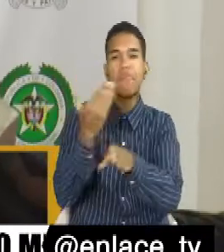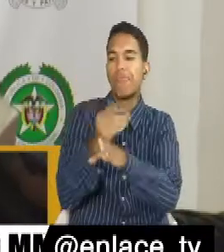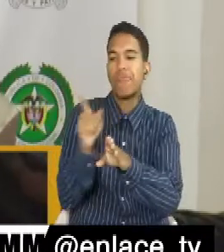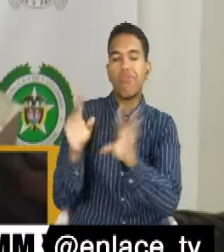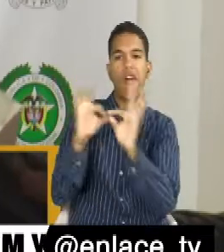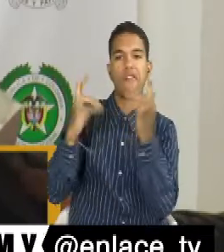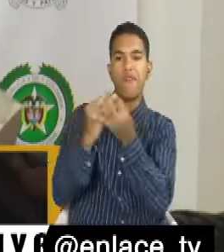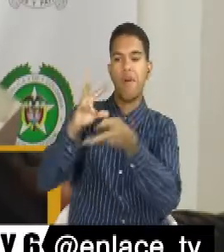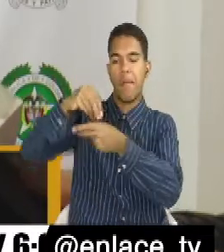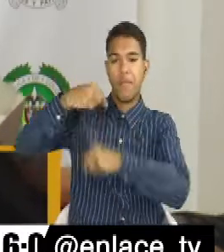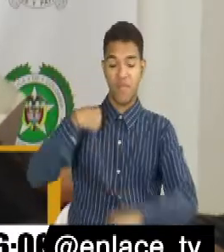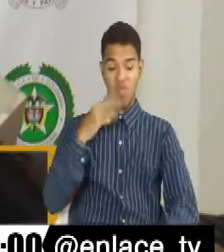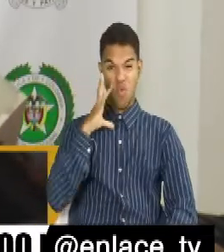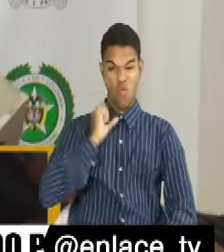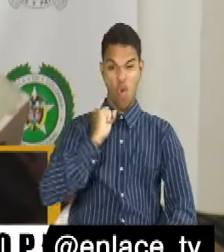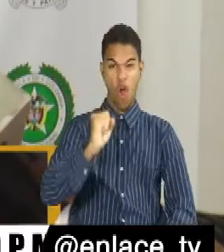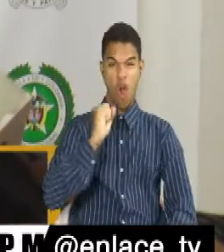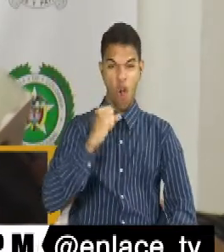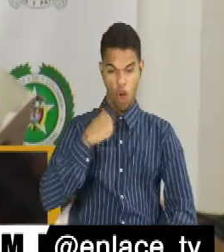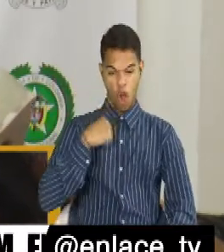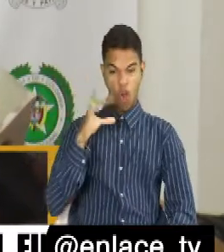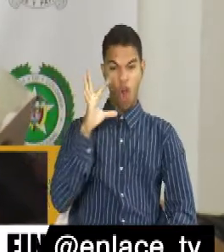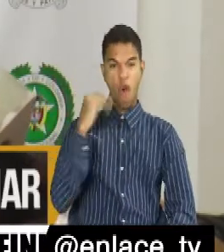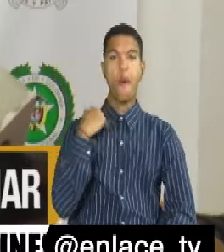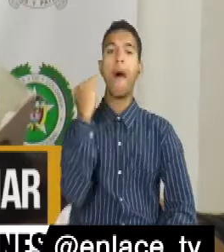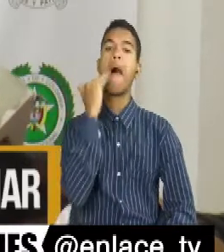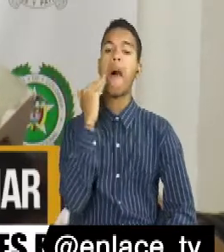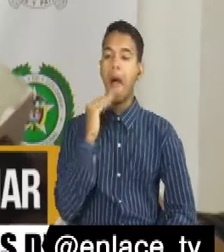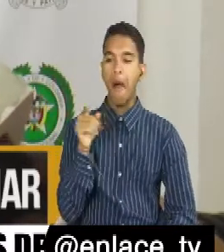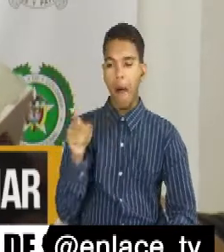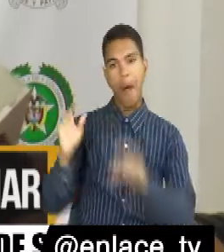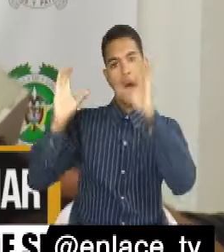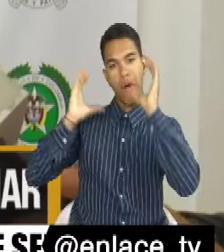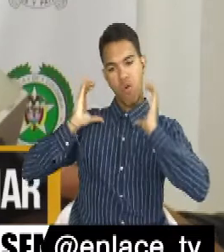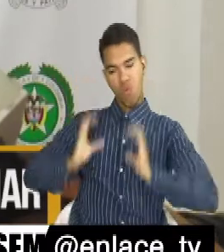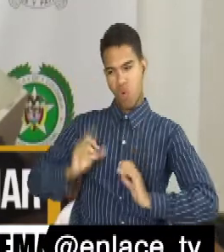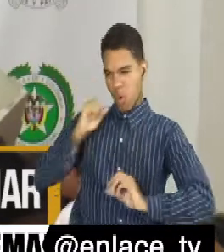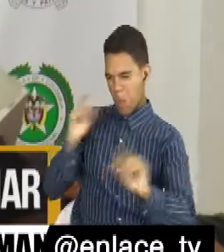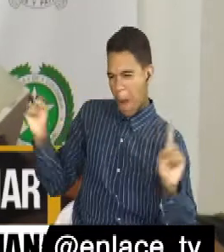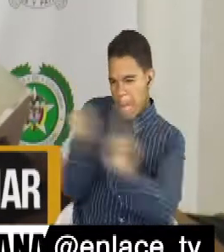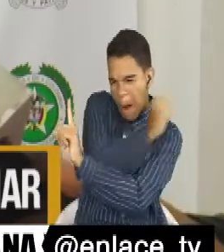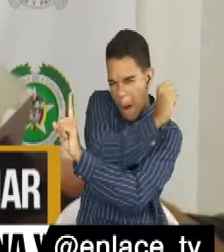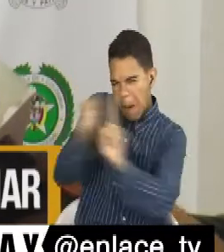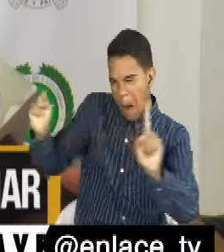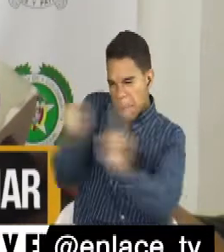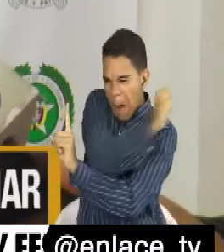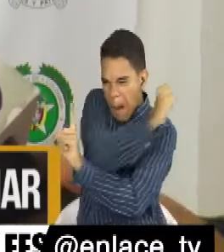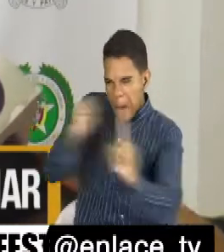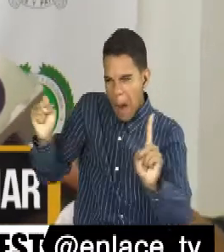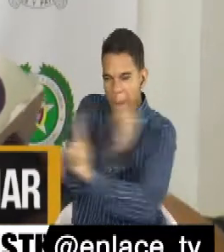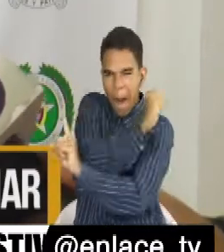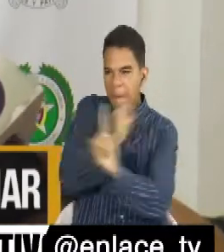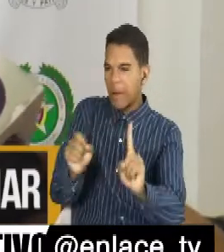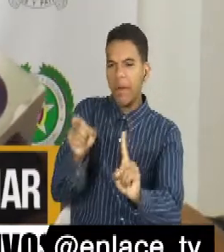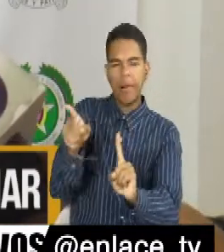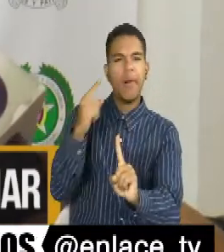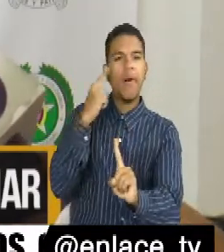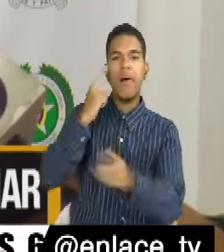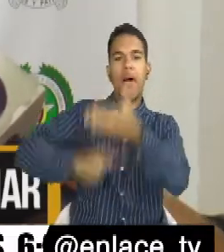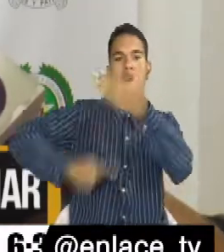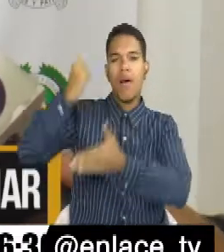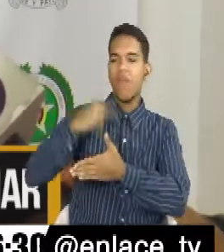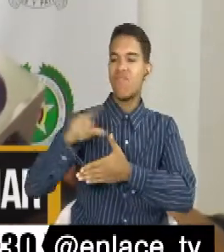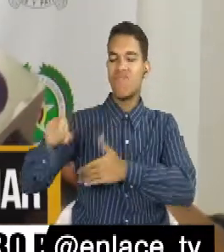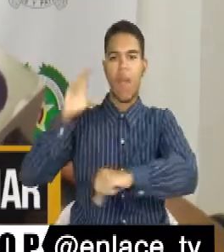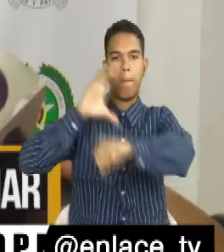el hombre de la casa, el esposo, agrede pues físicamente a su cónyuge o compañera, donde se inmediatamente se dan